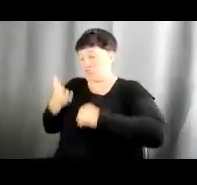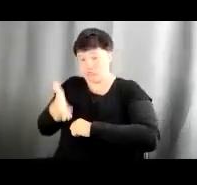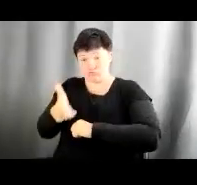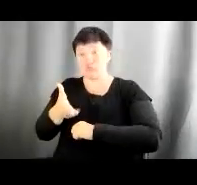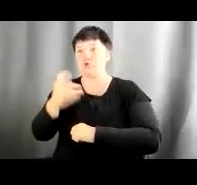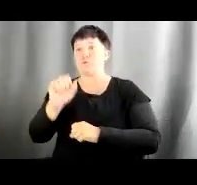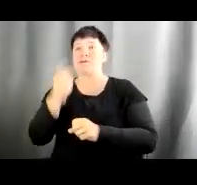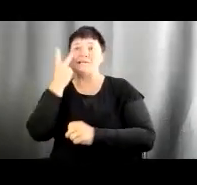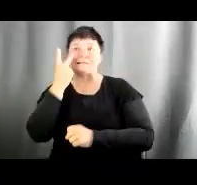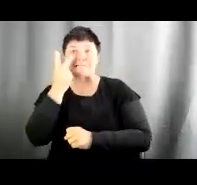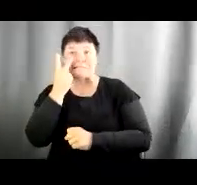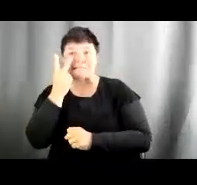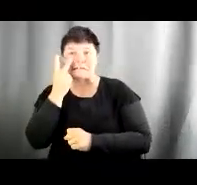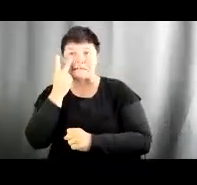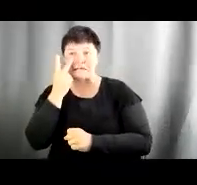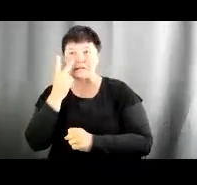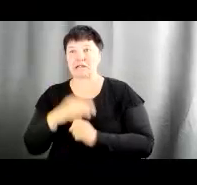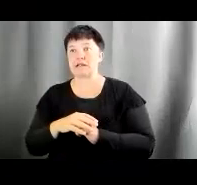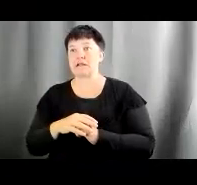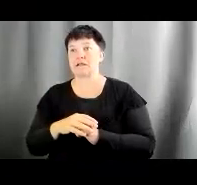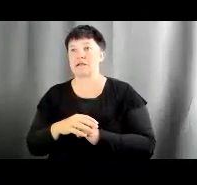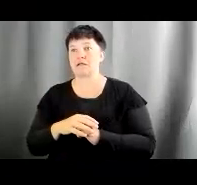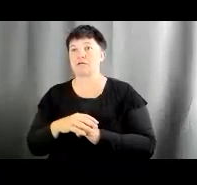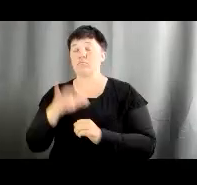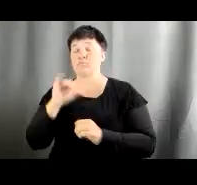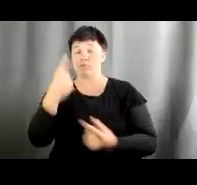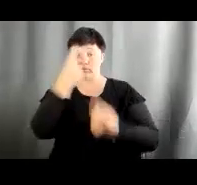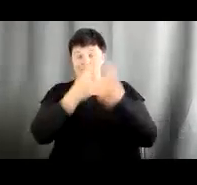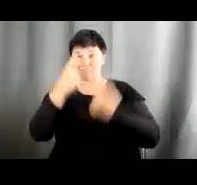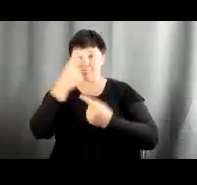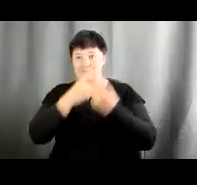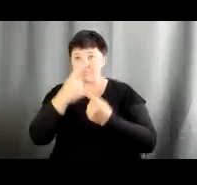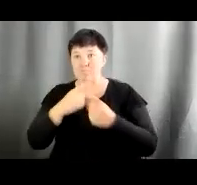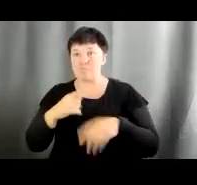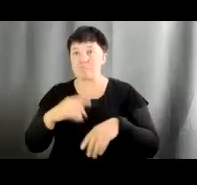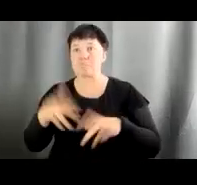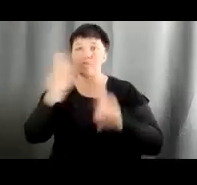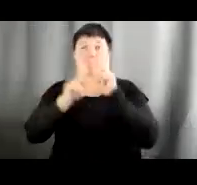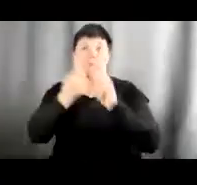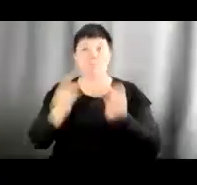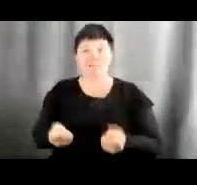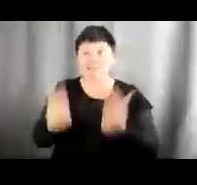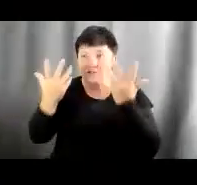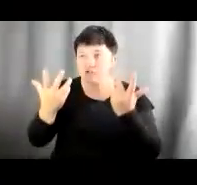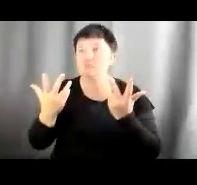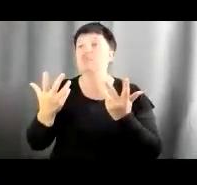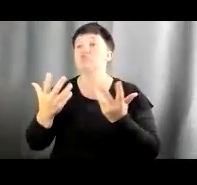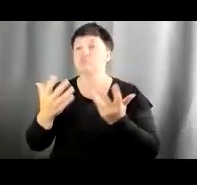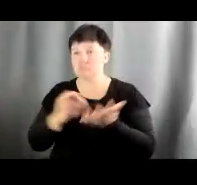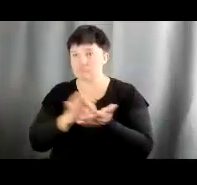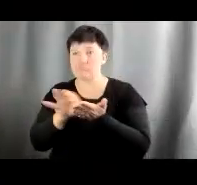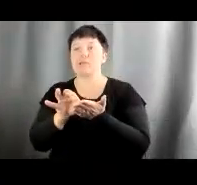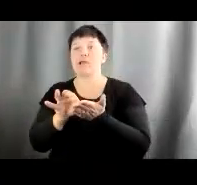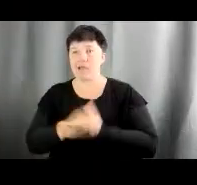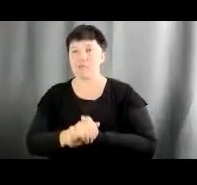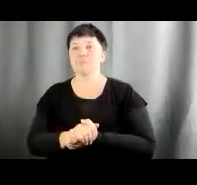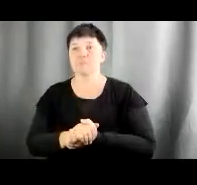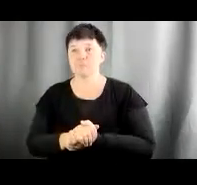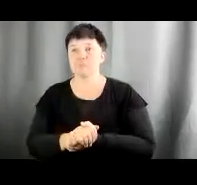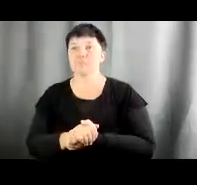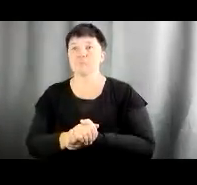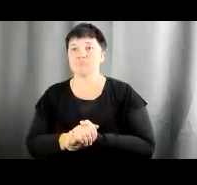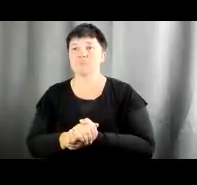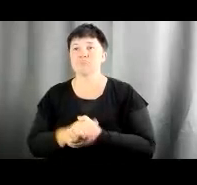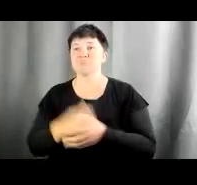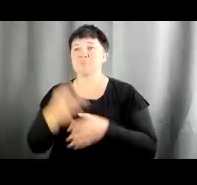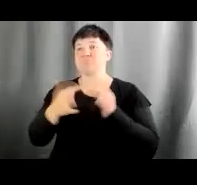infraestructura. Tenemos que asegurarnos de tener en cuenta el número de habitantes, simplemente en la infraestructura.